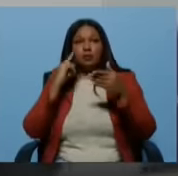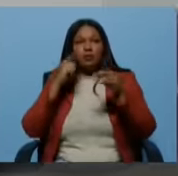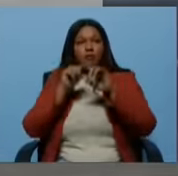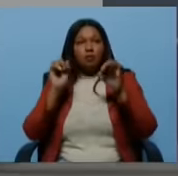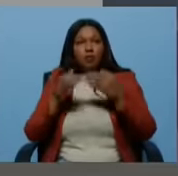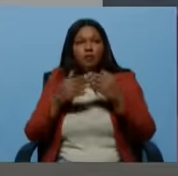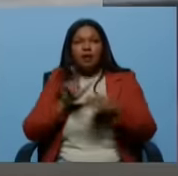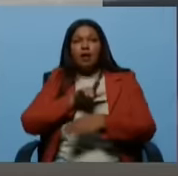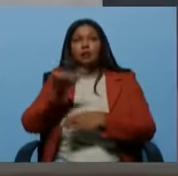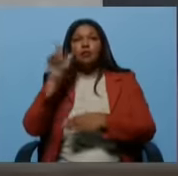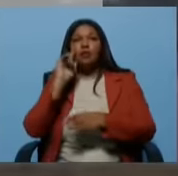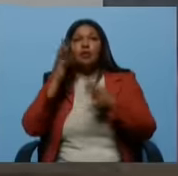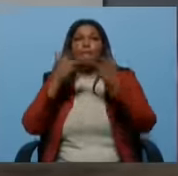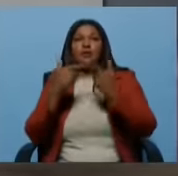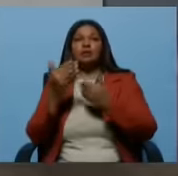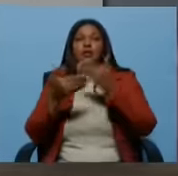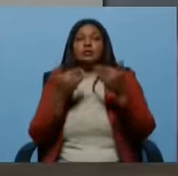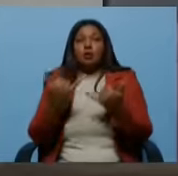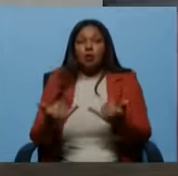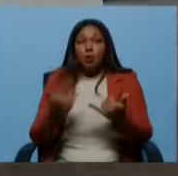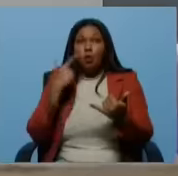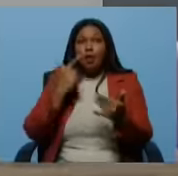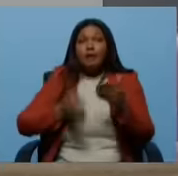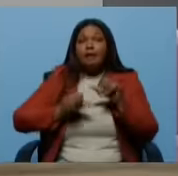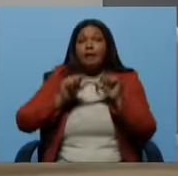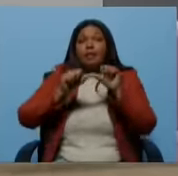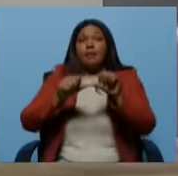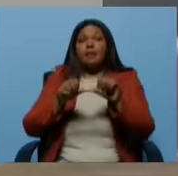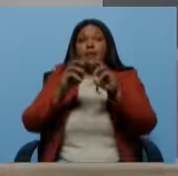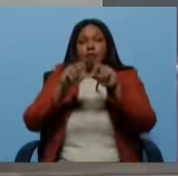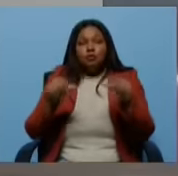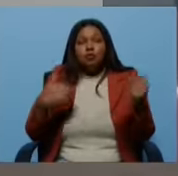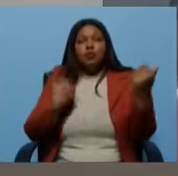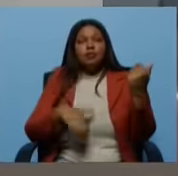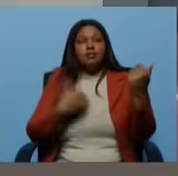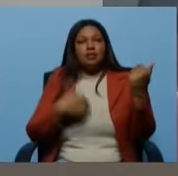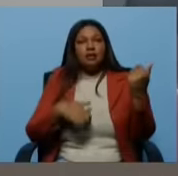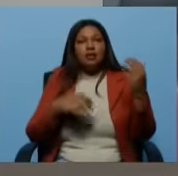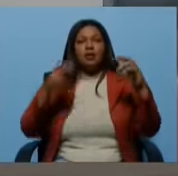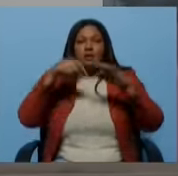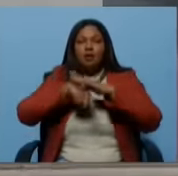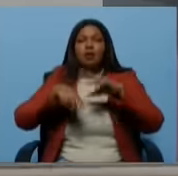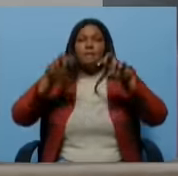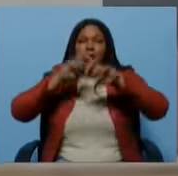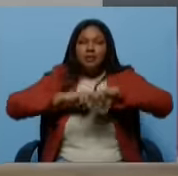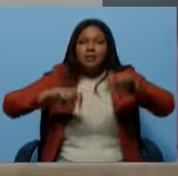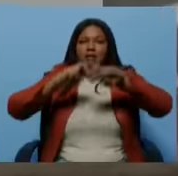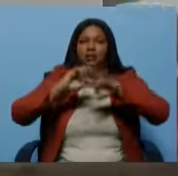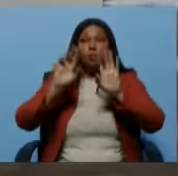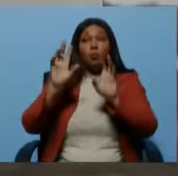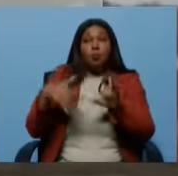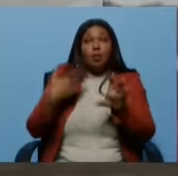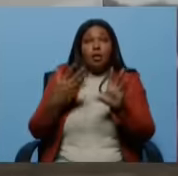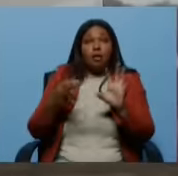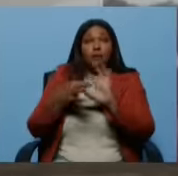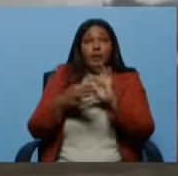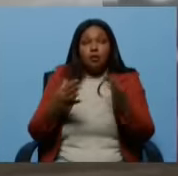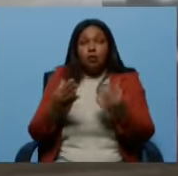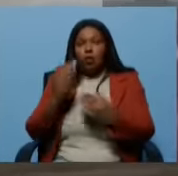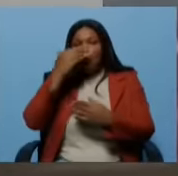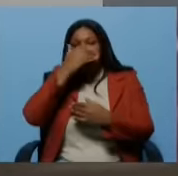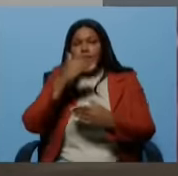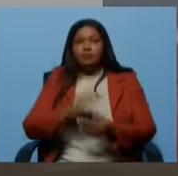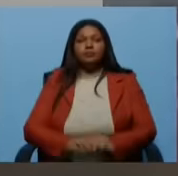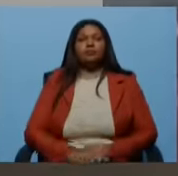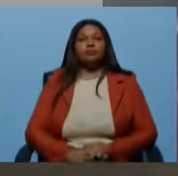tripulantes del avión de la empresa Entrasur que aún quedaban en territorio argentino bajo investigación por posibles vínculos con el terrorismo. También para el